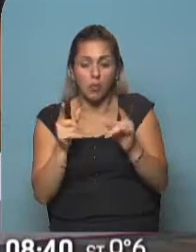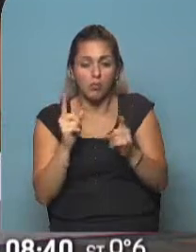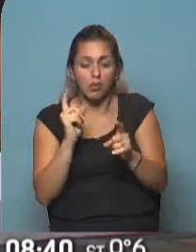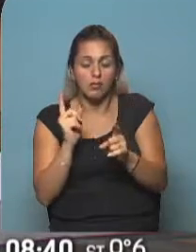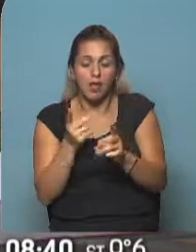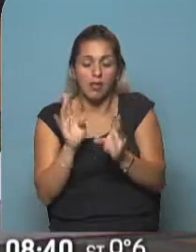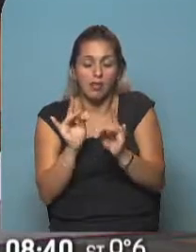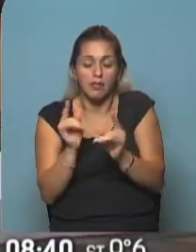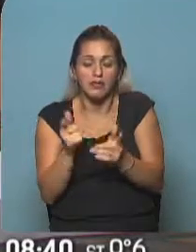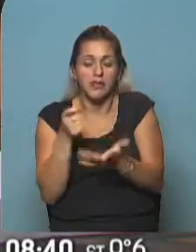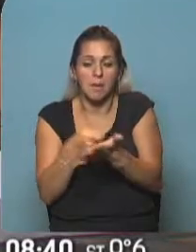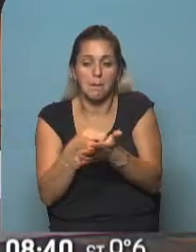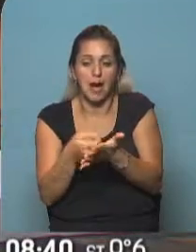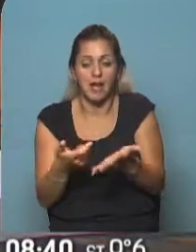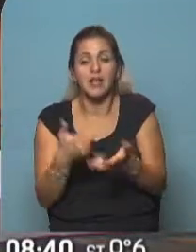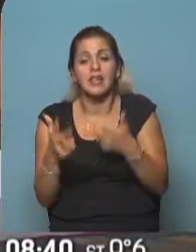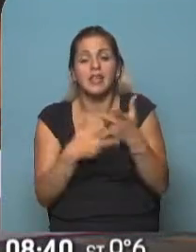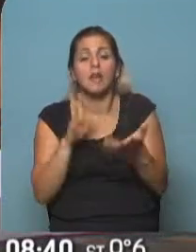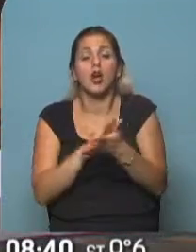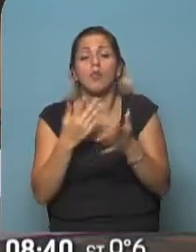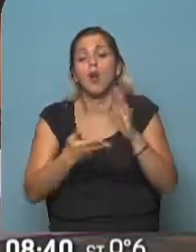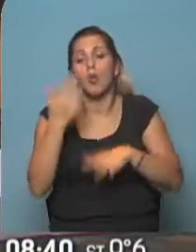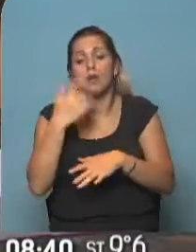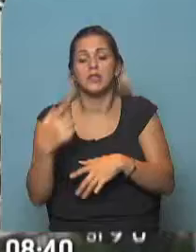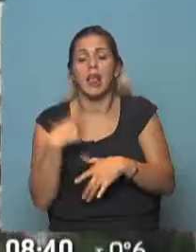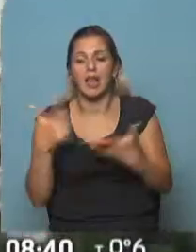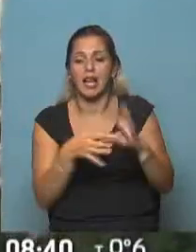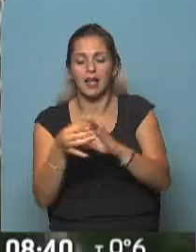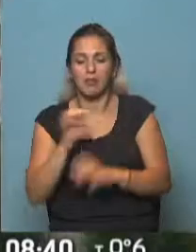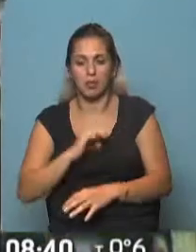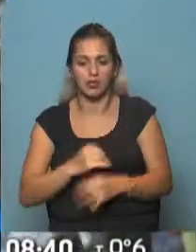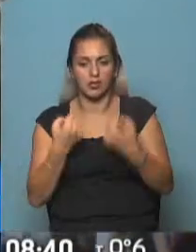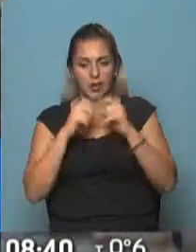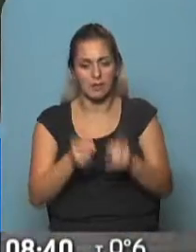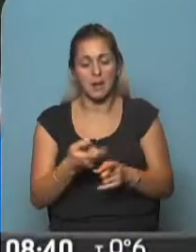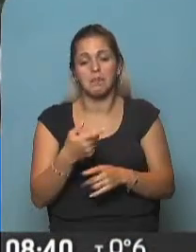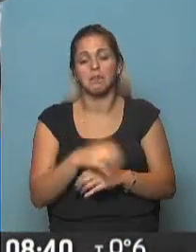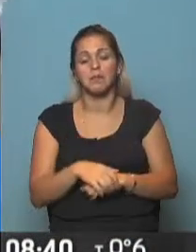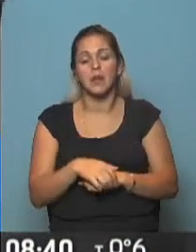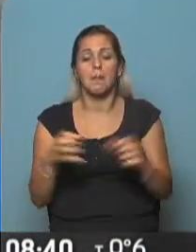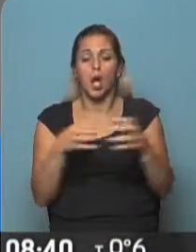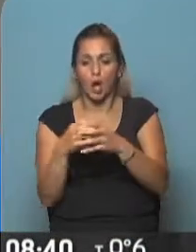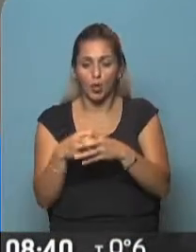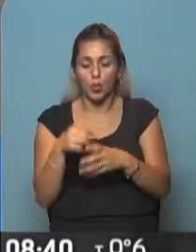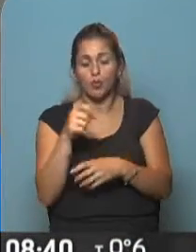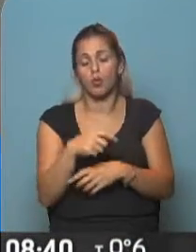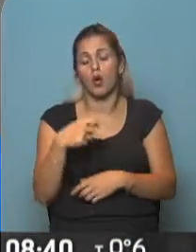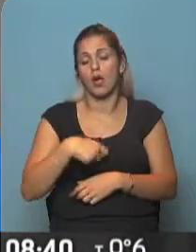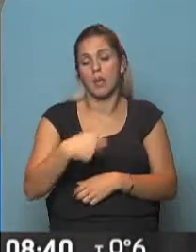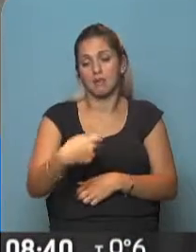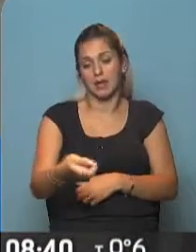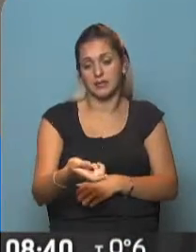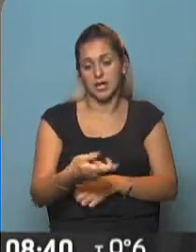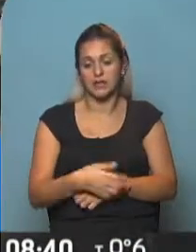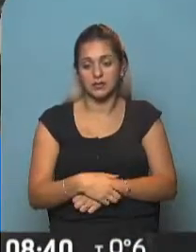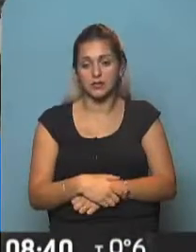las expensas y cuestionó la paritaria de los gremios de los porteros también. Para la Federación de Asociaciones de Consorcios, las expensas